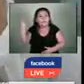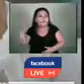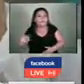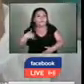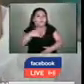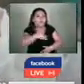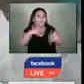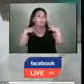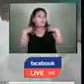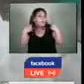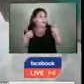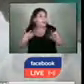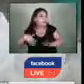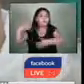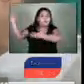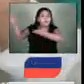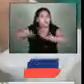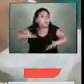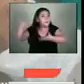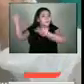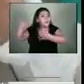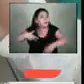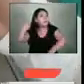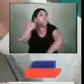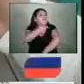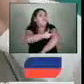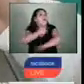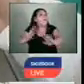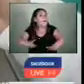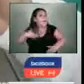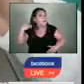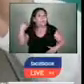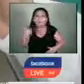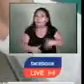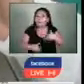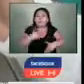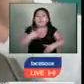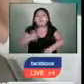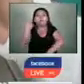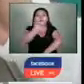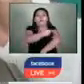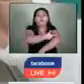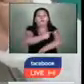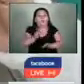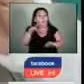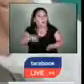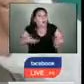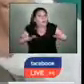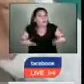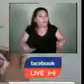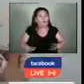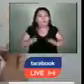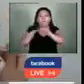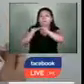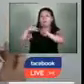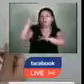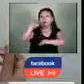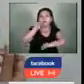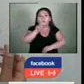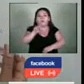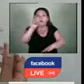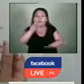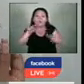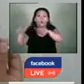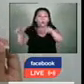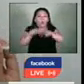por lo que la llegada de más dosis permite seguir avanzando en el Plan Nacional de Vacunación, ahora que los mayores de 12 años y